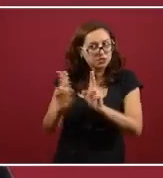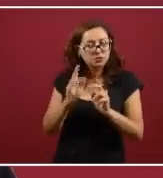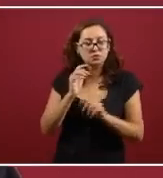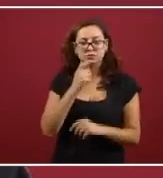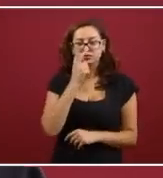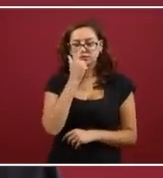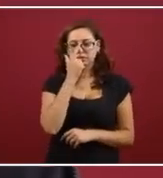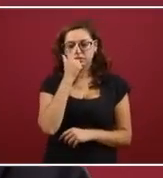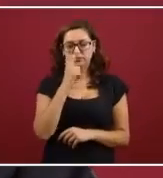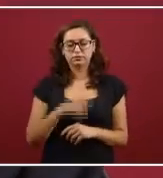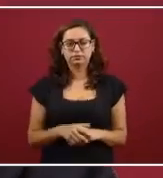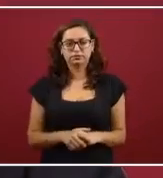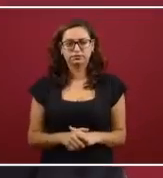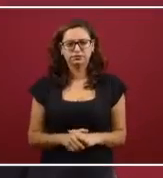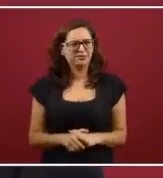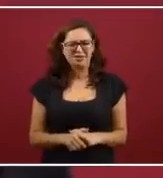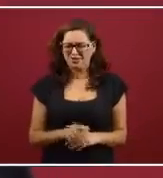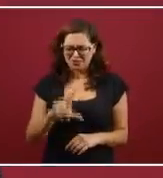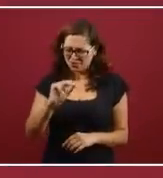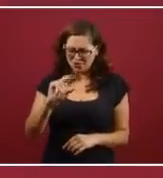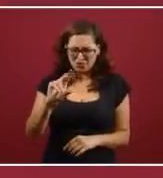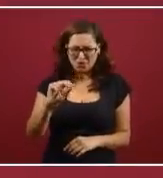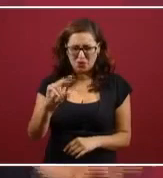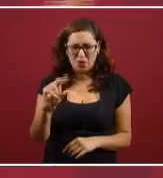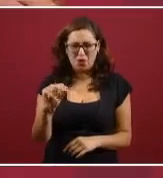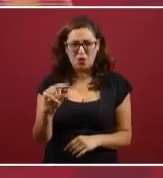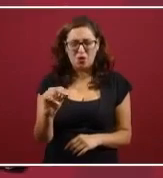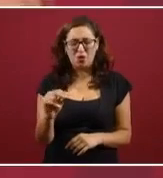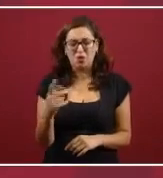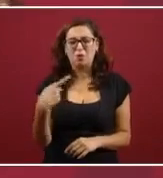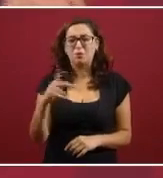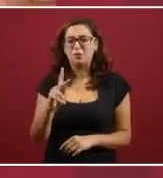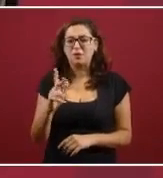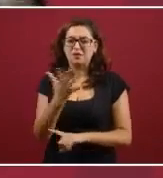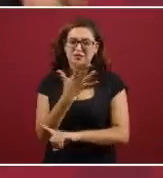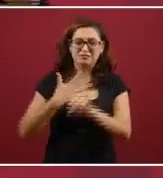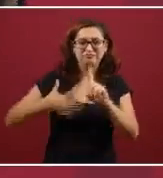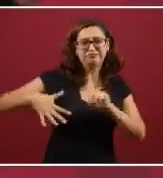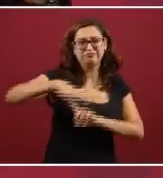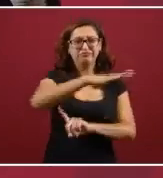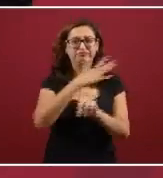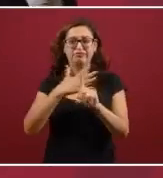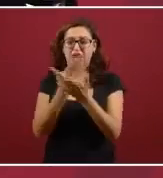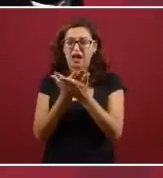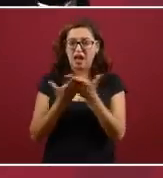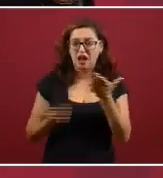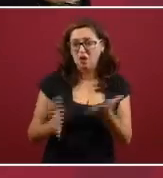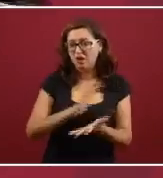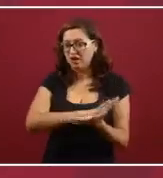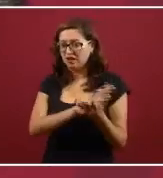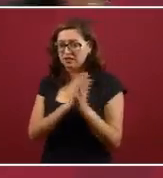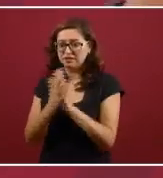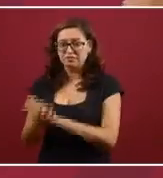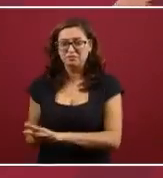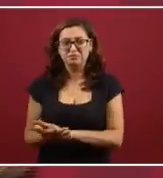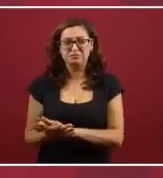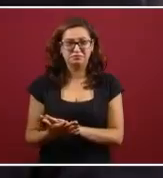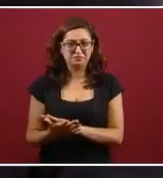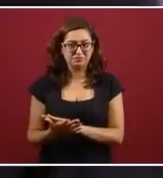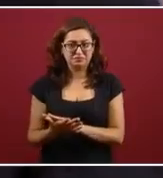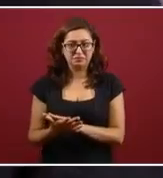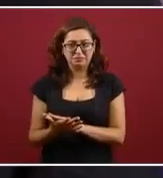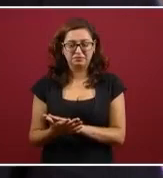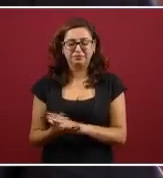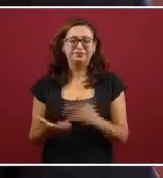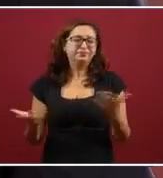No, no, lo que pasa es que hay una atmósfera, estoy hablando de un cambio. No es,